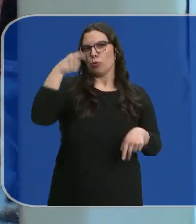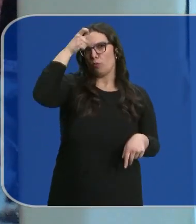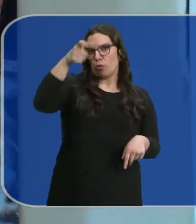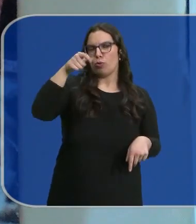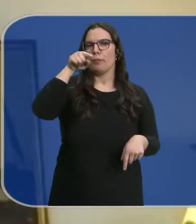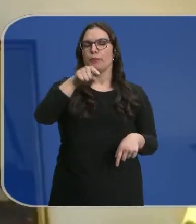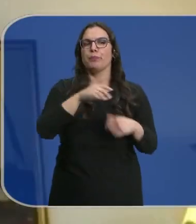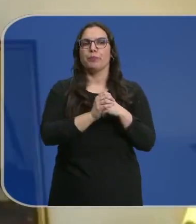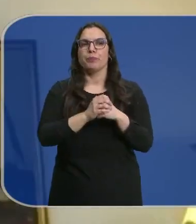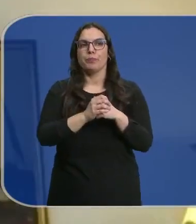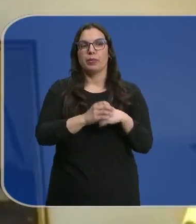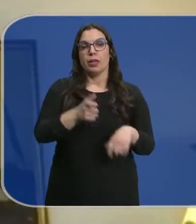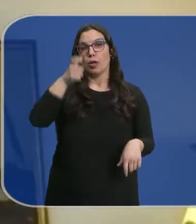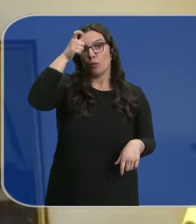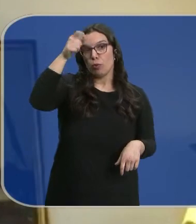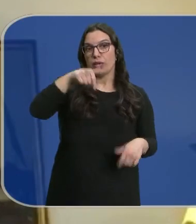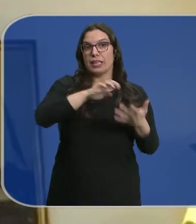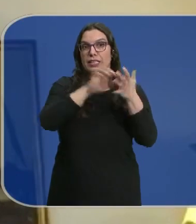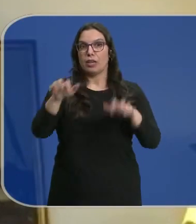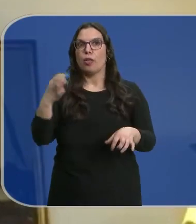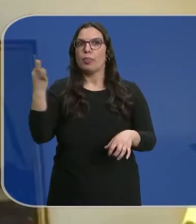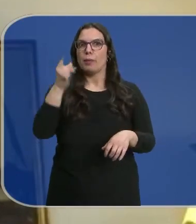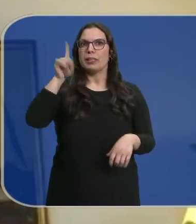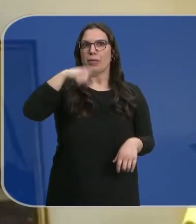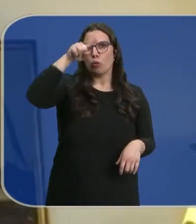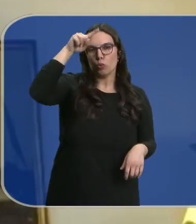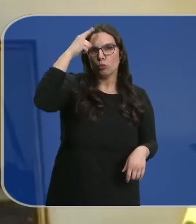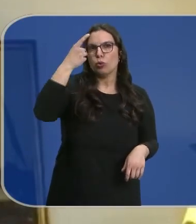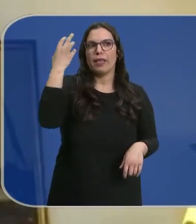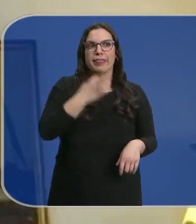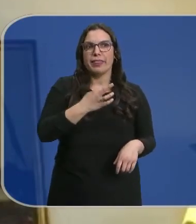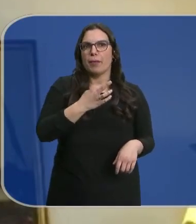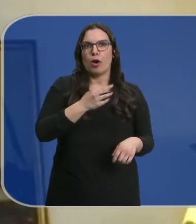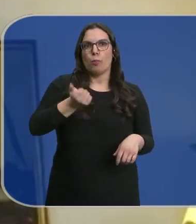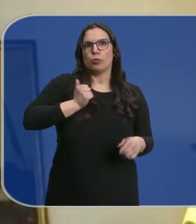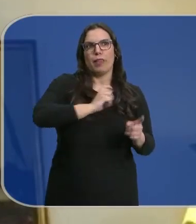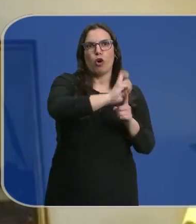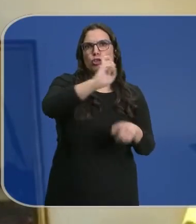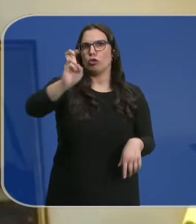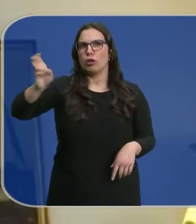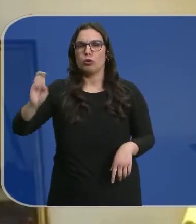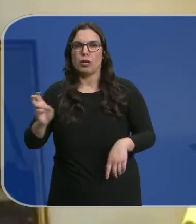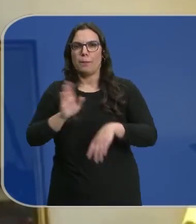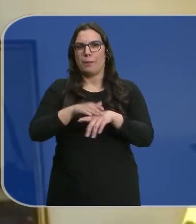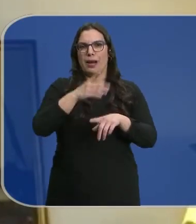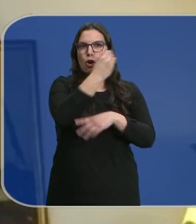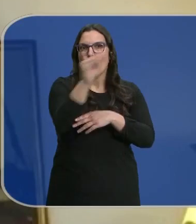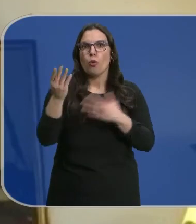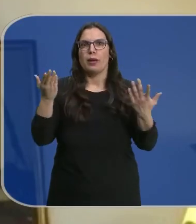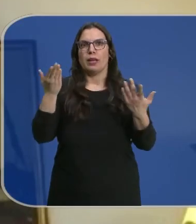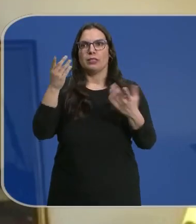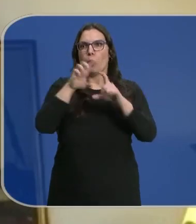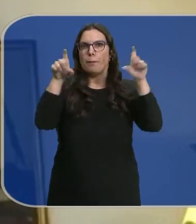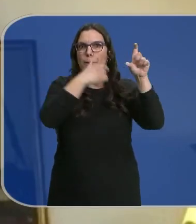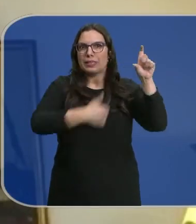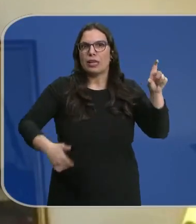las Vicarías. En los pueblos de Castilla tiene que haber también cultura y tiene que haber otras oportunidades para los jóvenes y